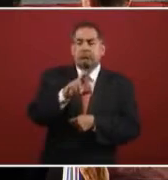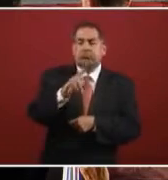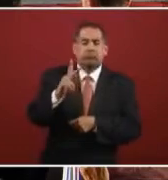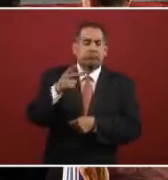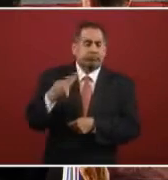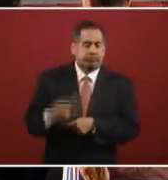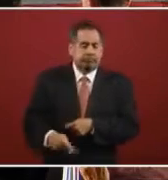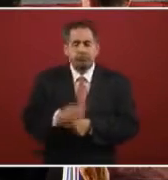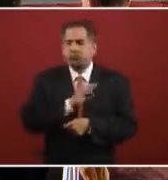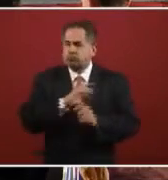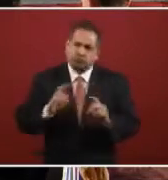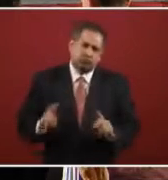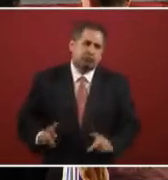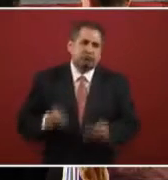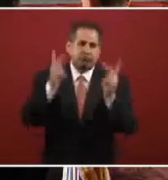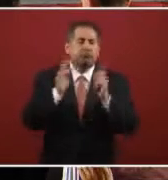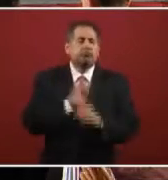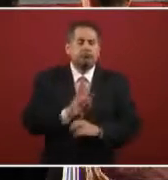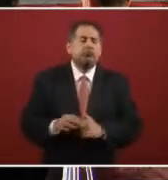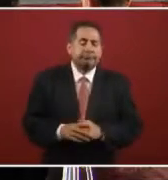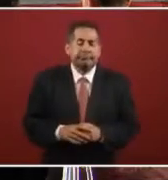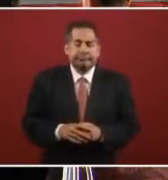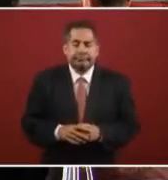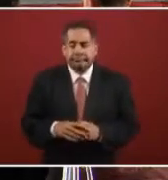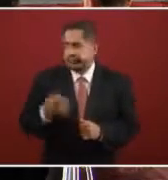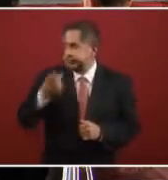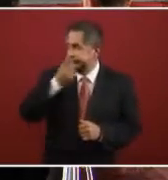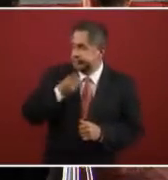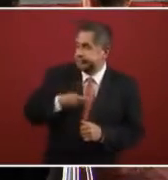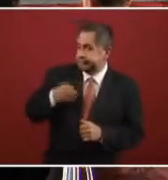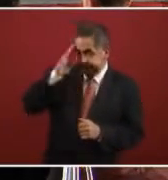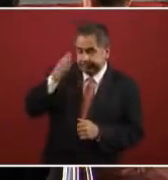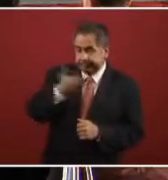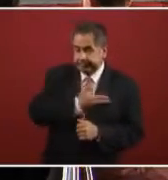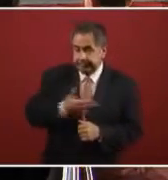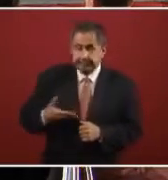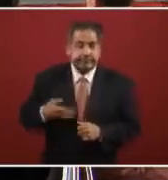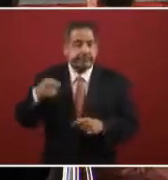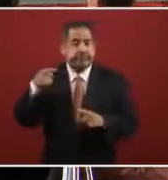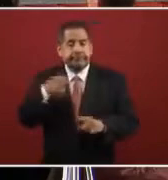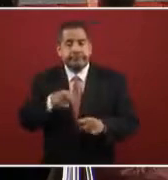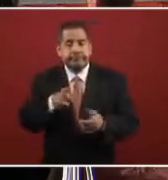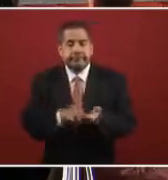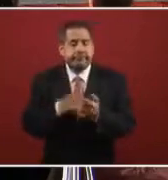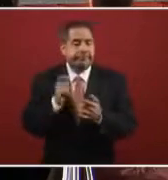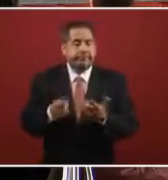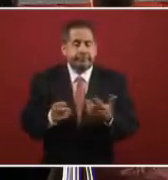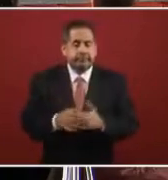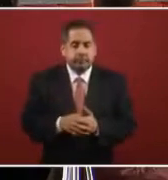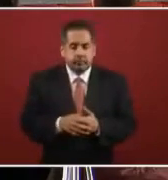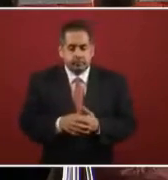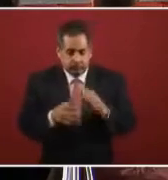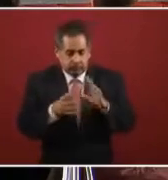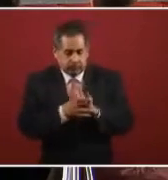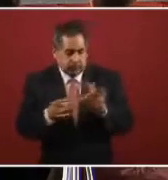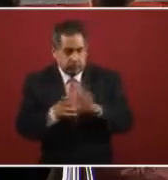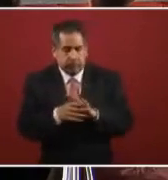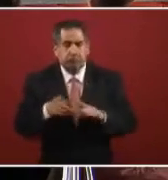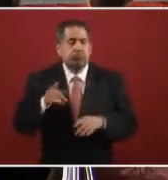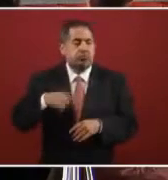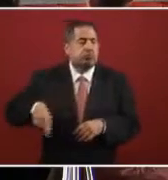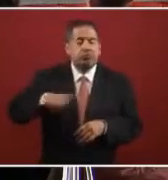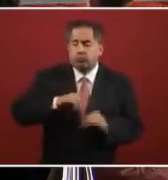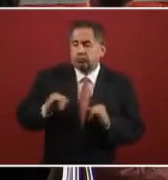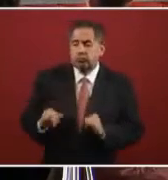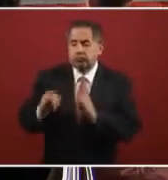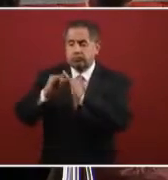y ya poderla vender. Entonces, una de las instrucciones que nos ha dado el señor presidente en el president gave him en el contexto del instituto para devolverle